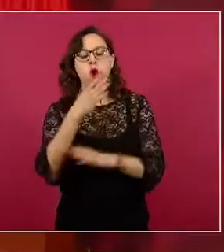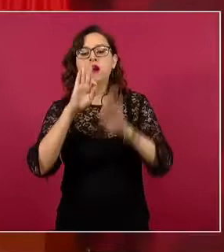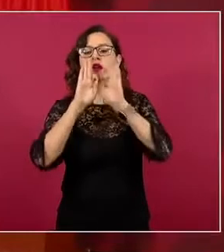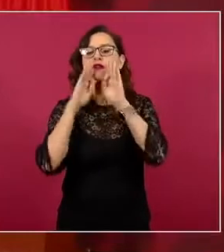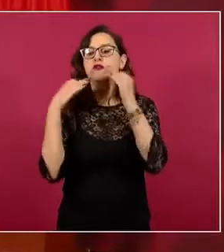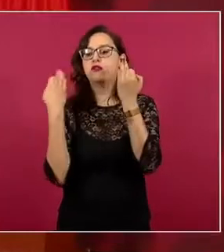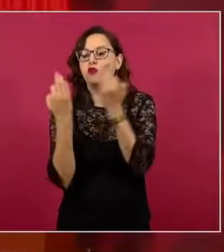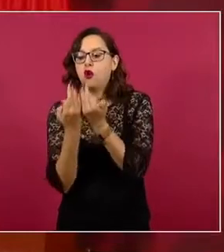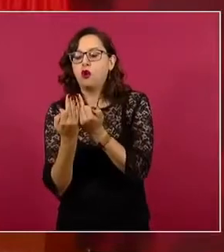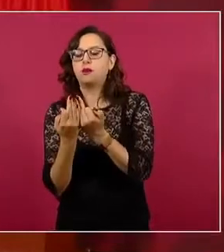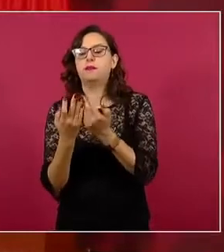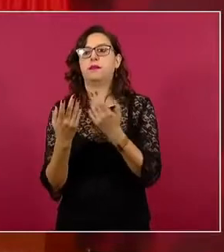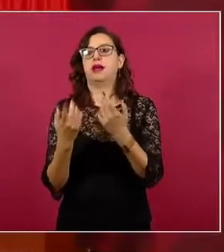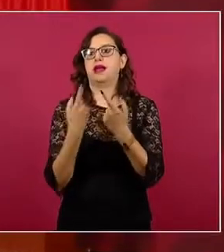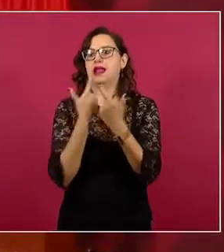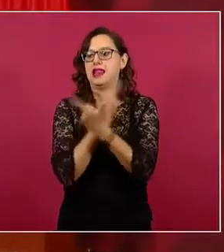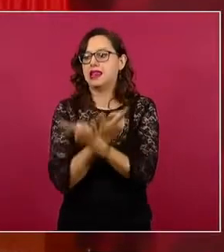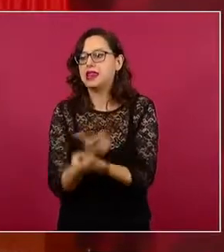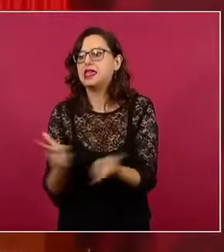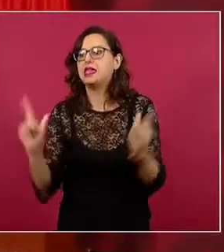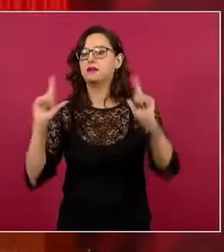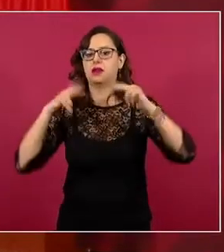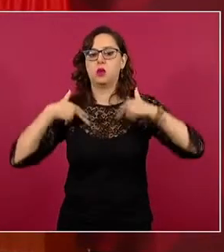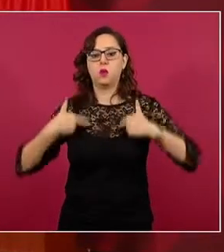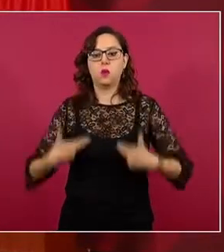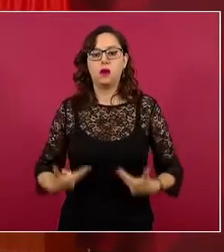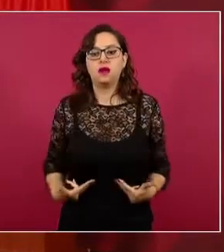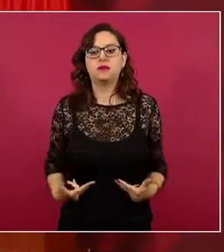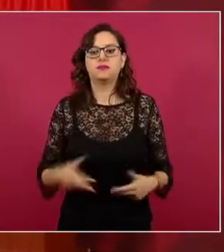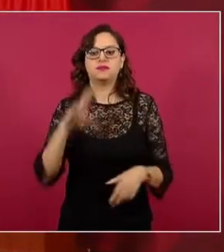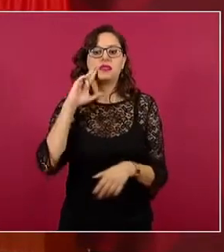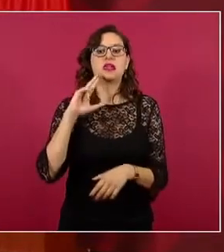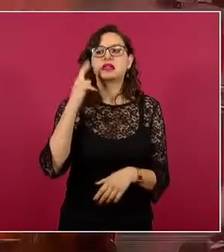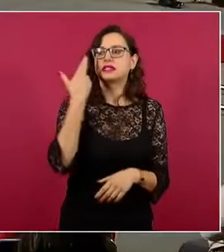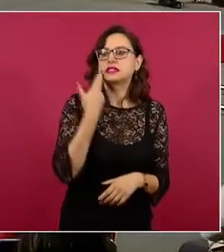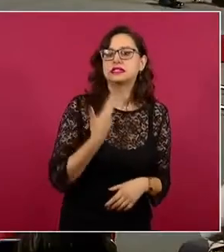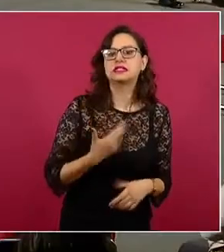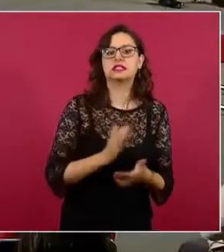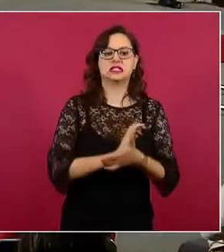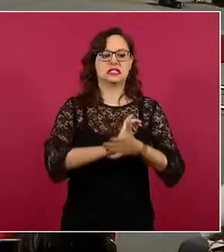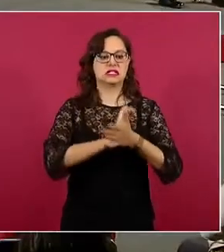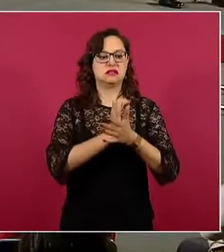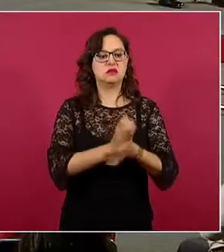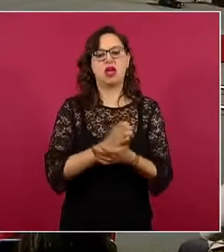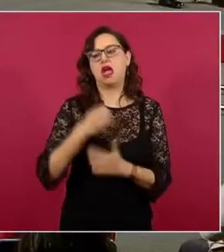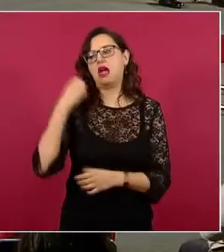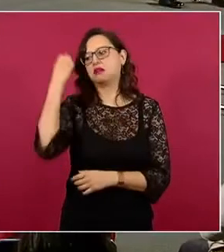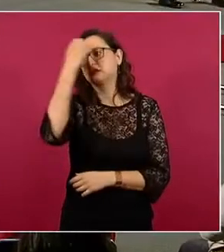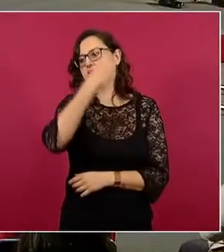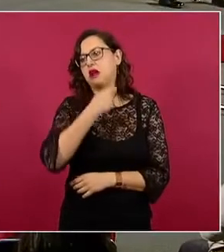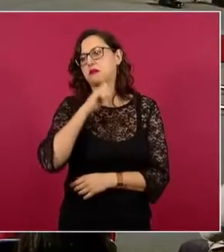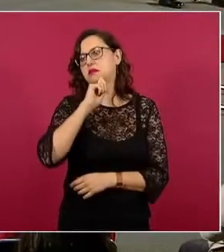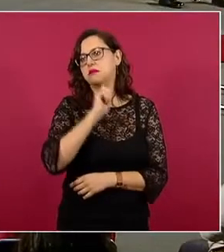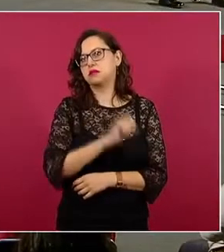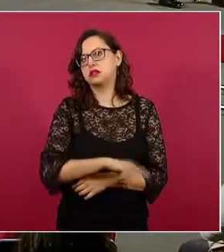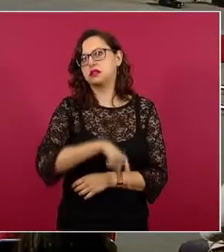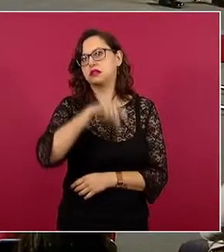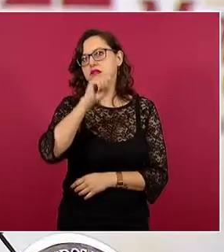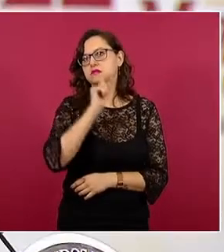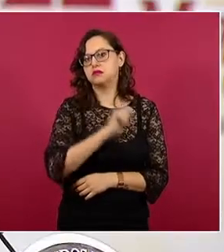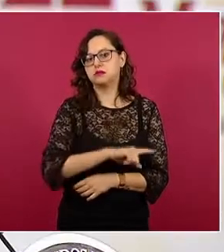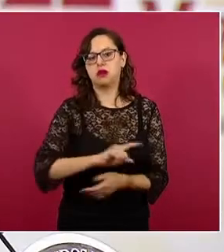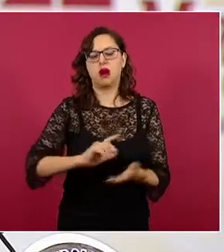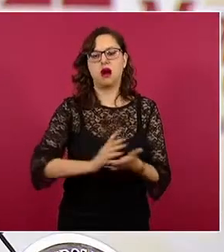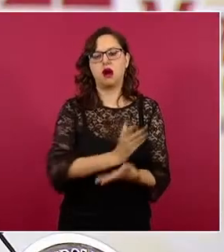decolonial, libertario, humanista, que termine con el racismo, con las pruebas estandarizadas que segregan a la sociedad, en